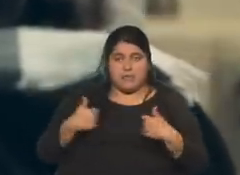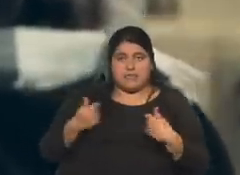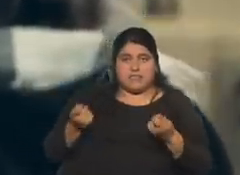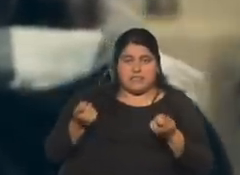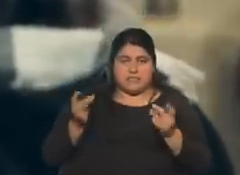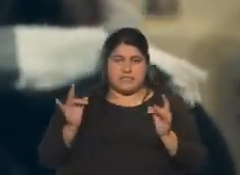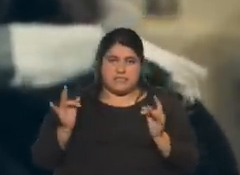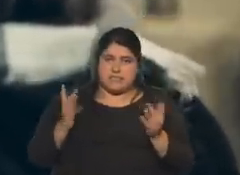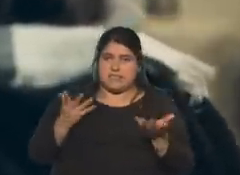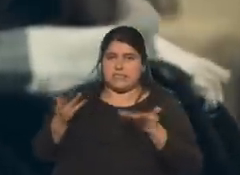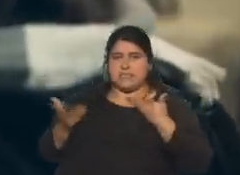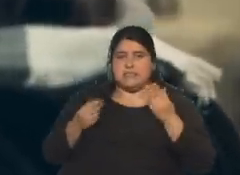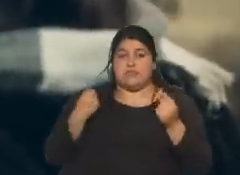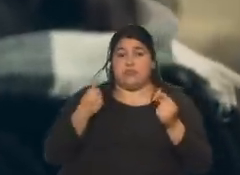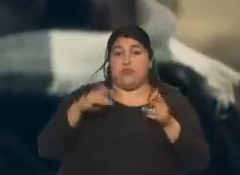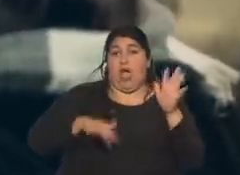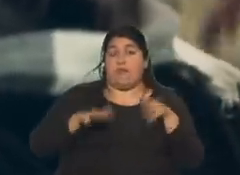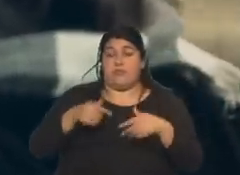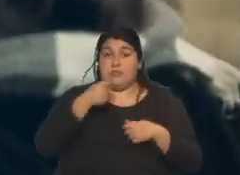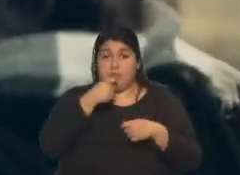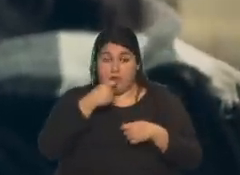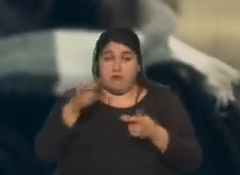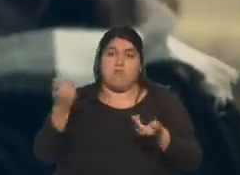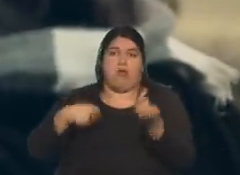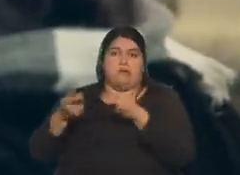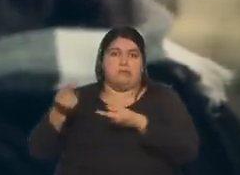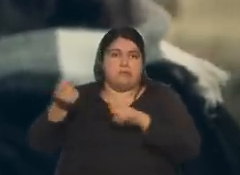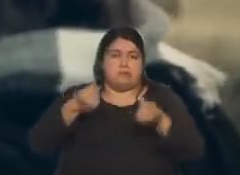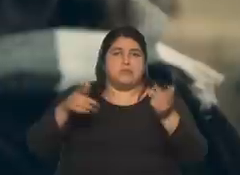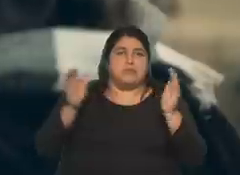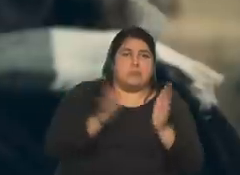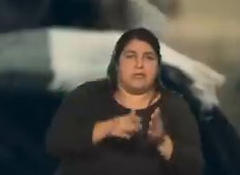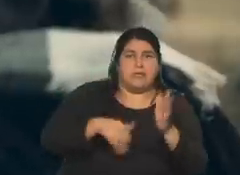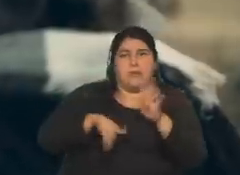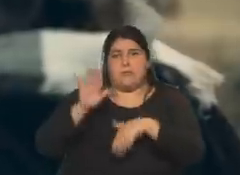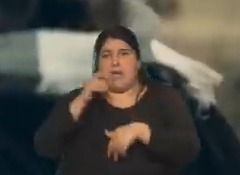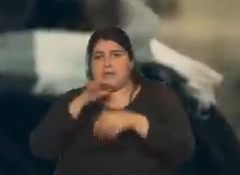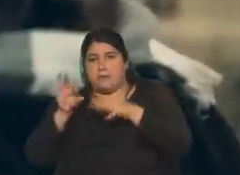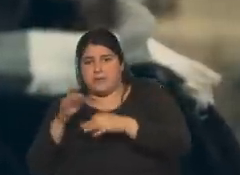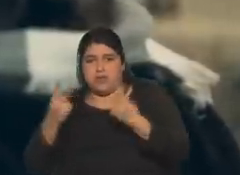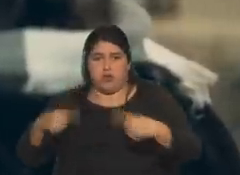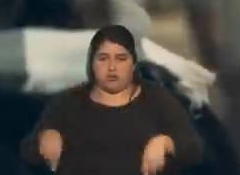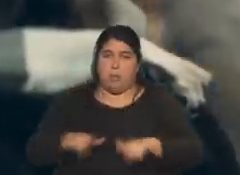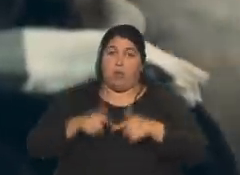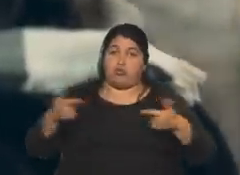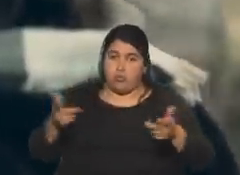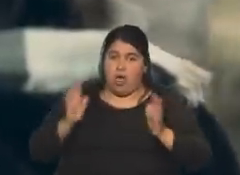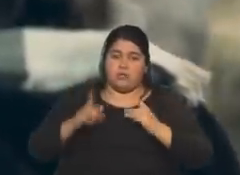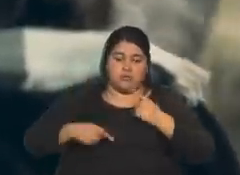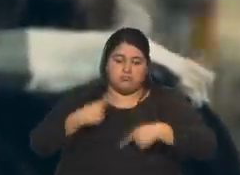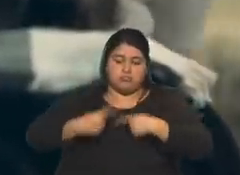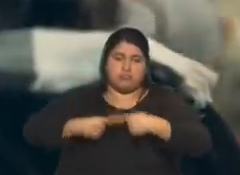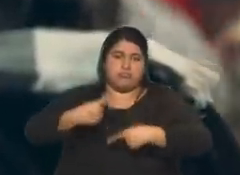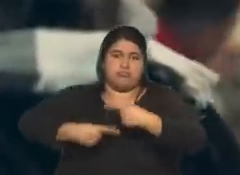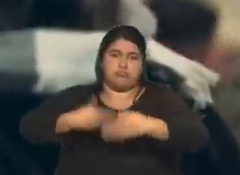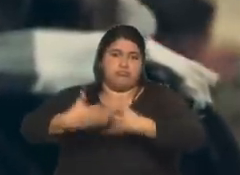bueno, aumentamos pero perdemos mercado. Pero bueno, no se dio de esa forma, por suerte, y seguimos en un